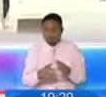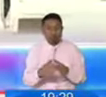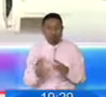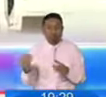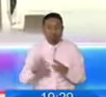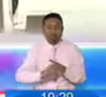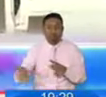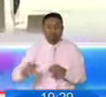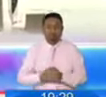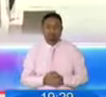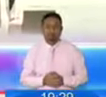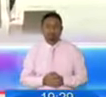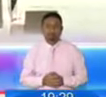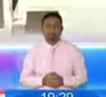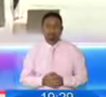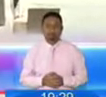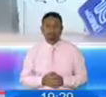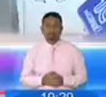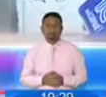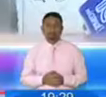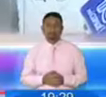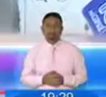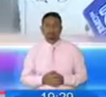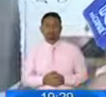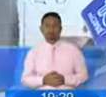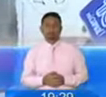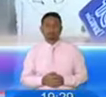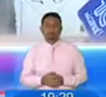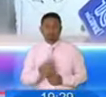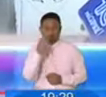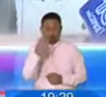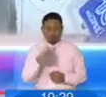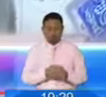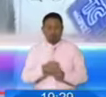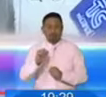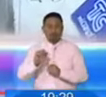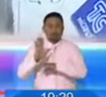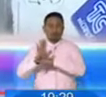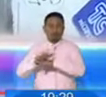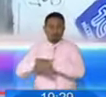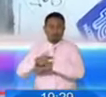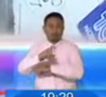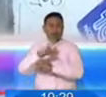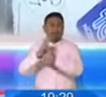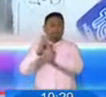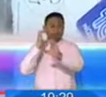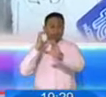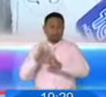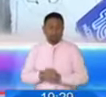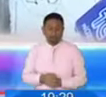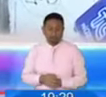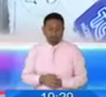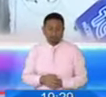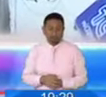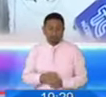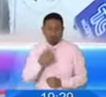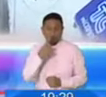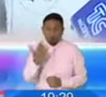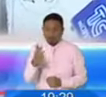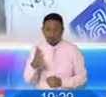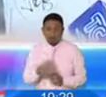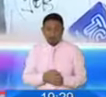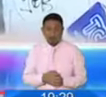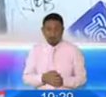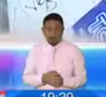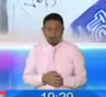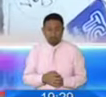desapareció, aprovechando la confusión. Se visualiza que es un arrollamiento del bus. No tenemos conductor.